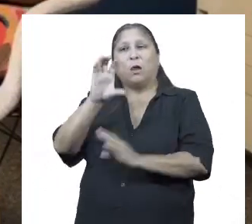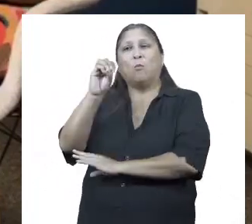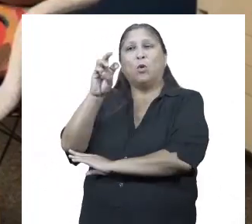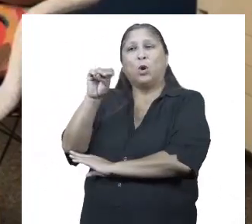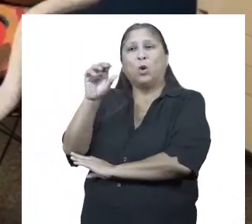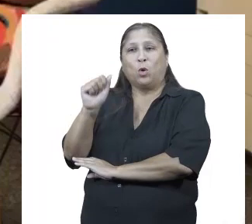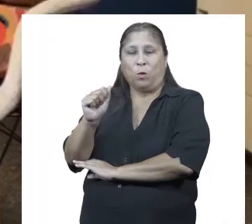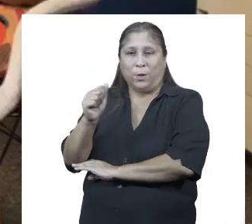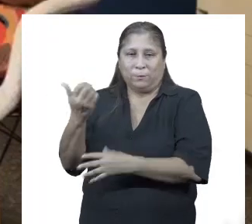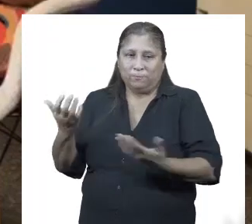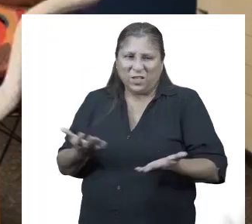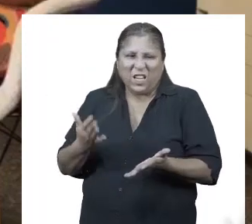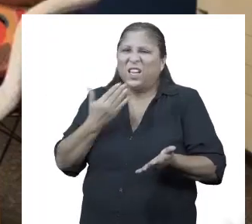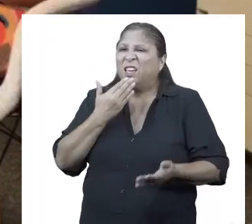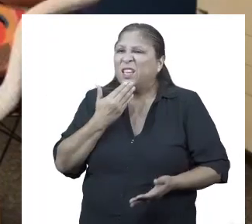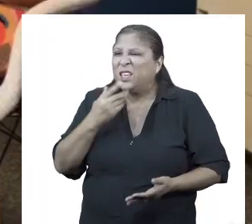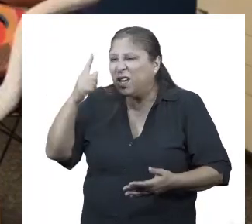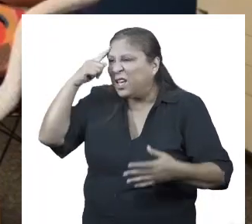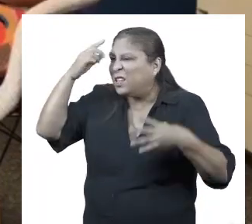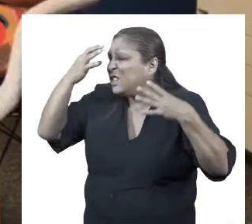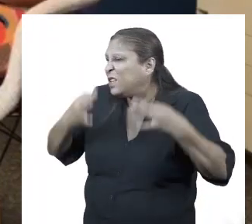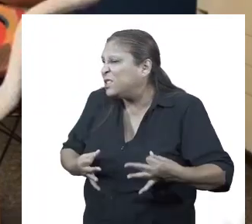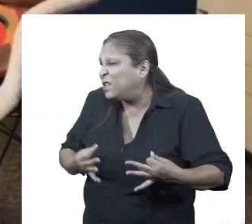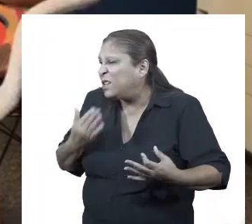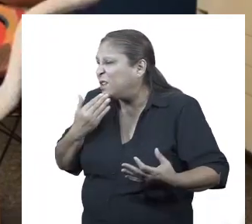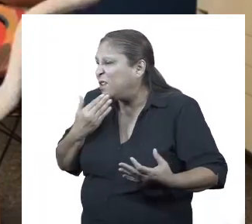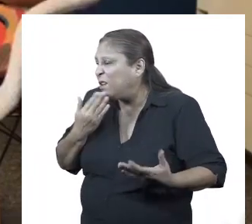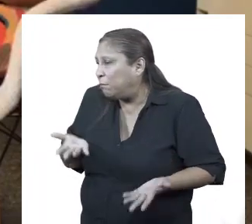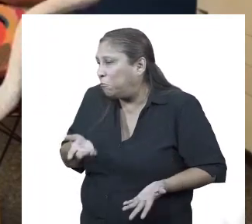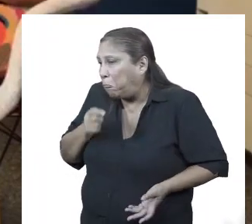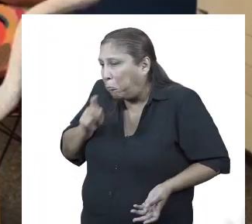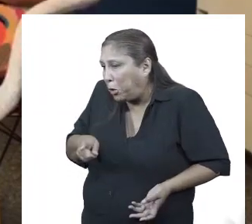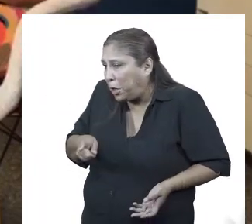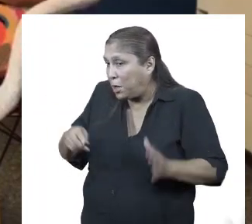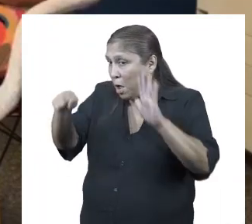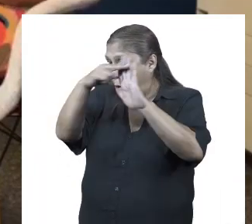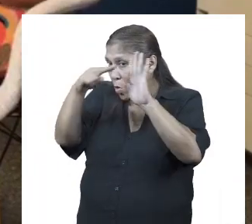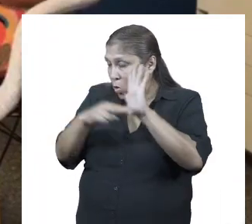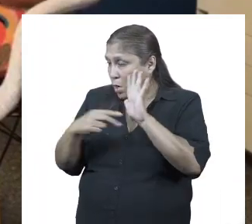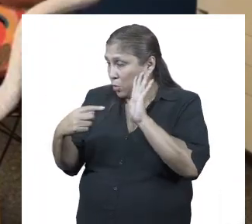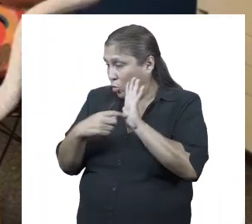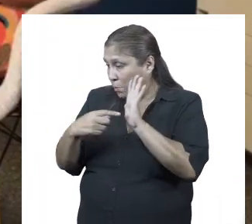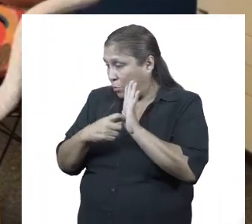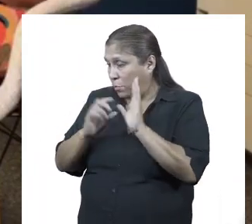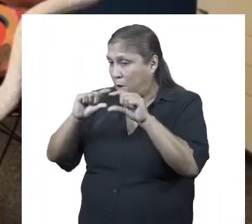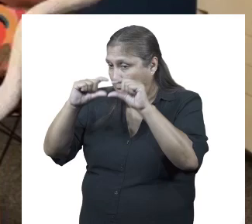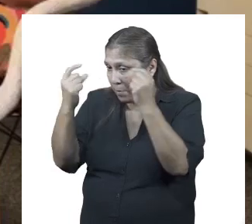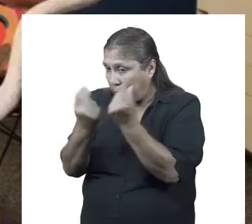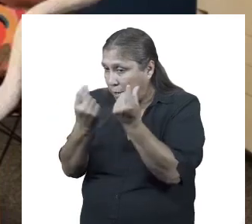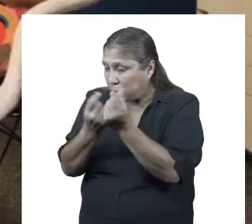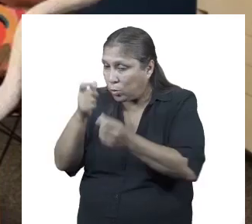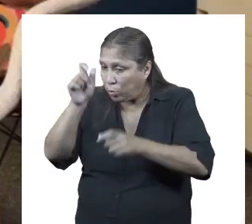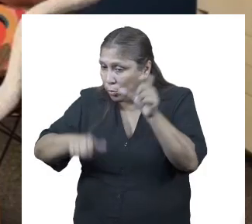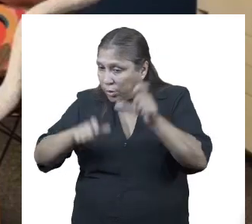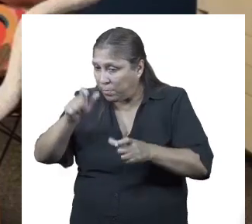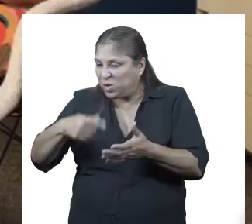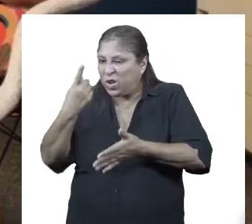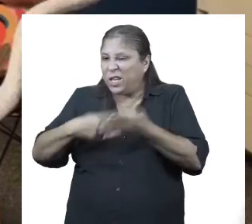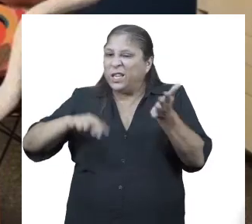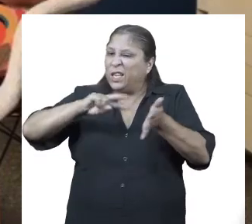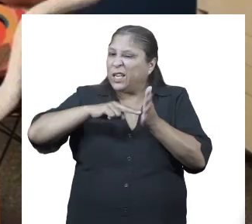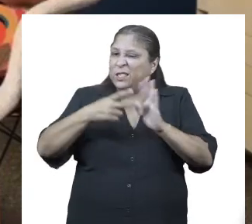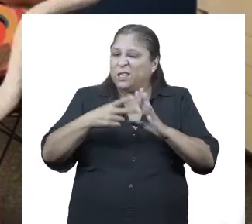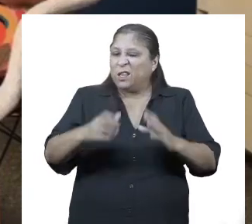por ejemplo, ¿quién decide por ella o por él? ¿O la norma no contempla para ese grupo de personas qué es una